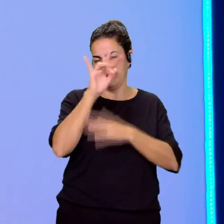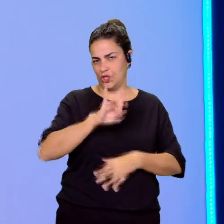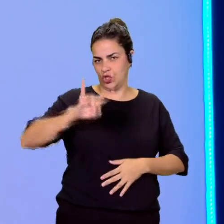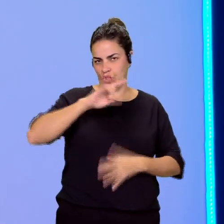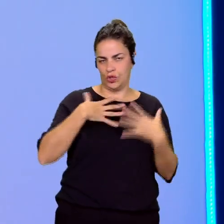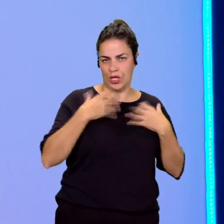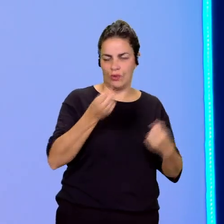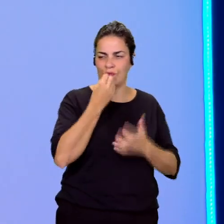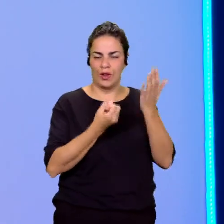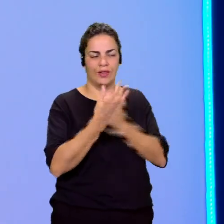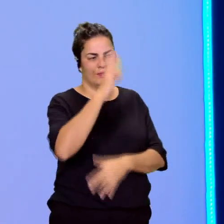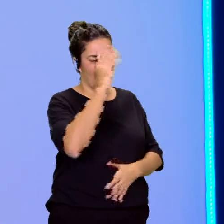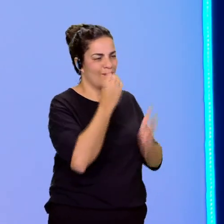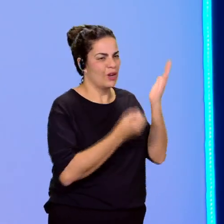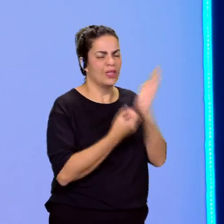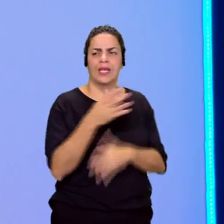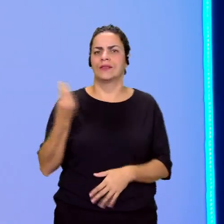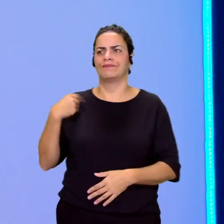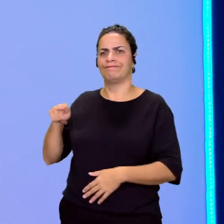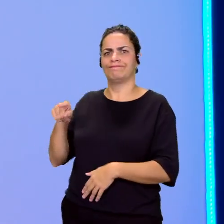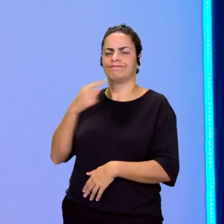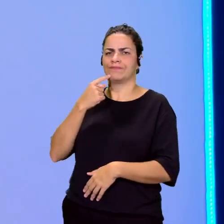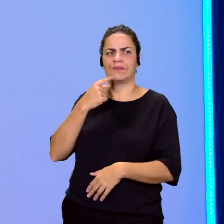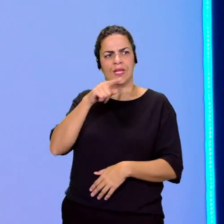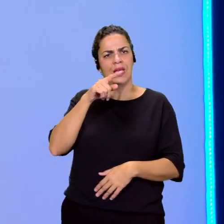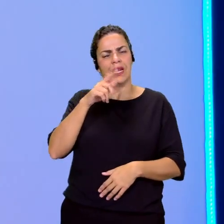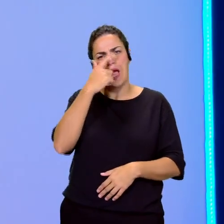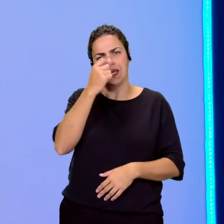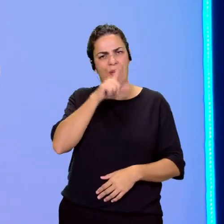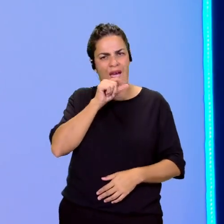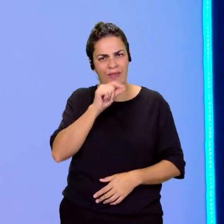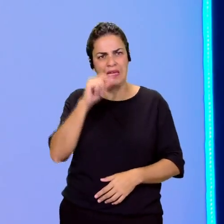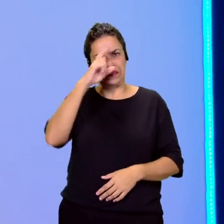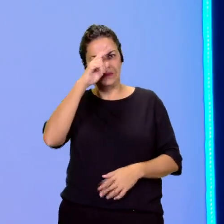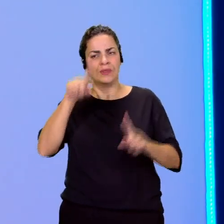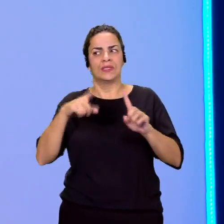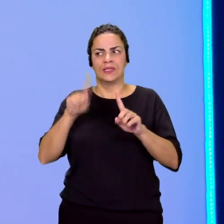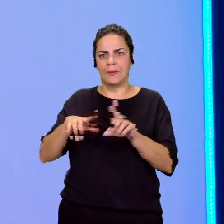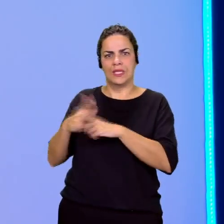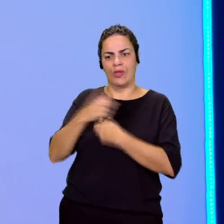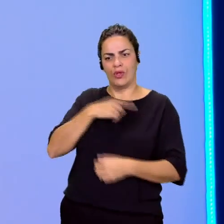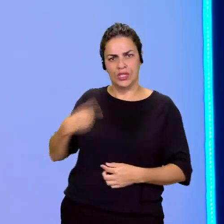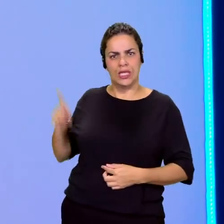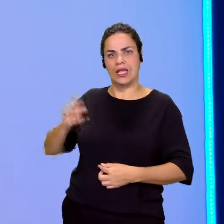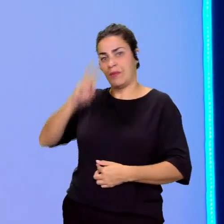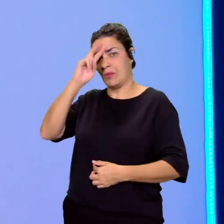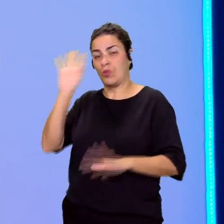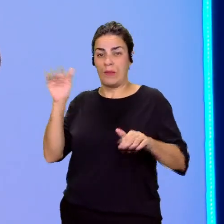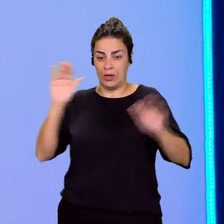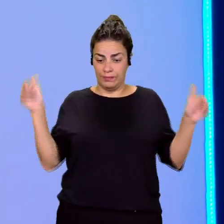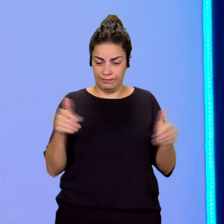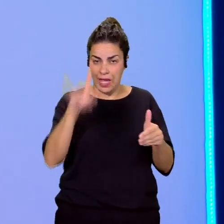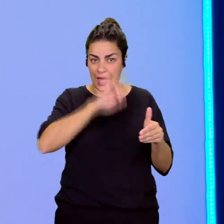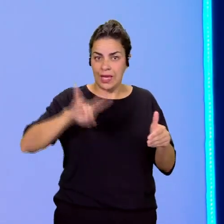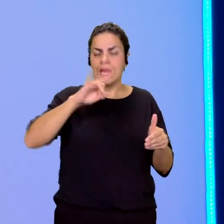señor Acuña, preocupación en cuanto a la gripe aviar, también lo que está ocurriendo en China, pero centrados aquí en Canarias, la